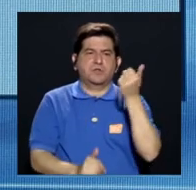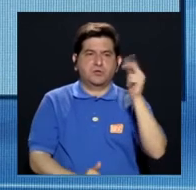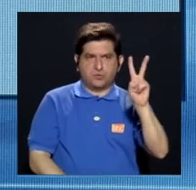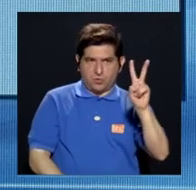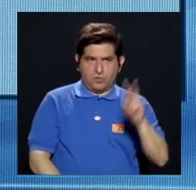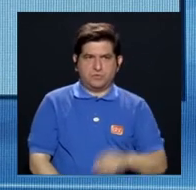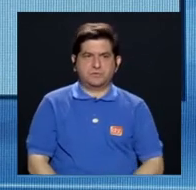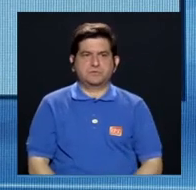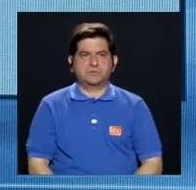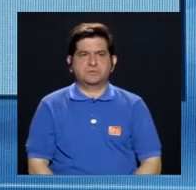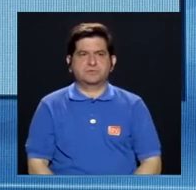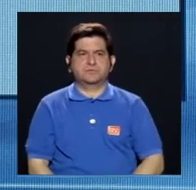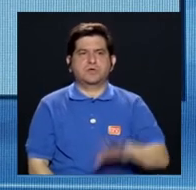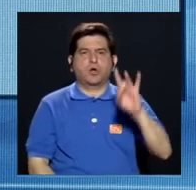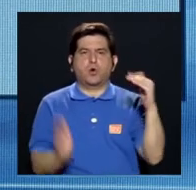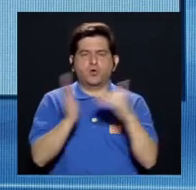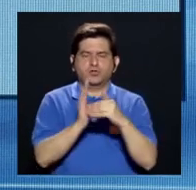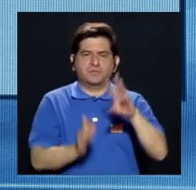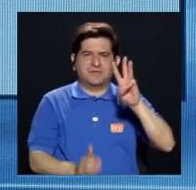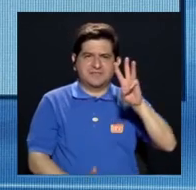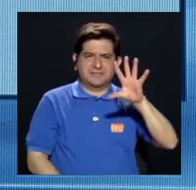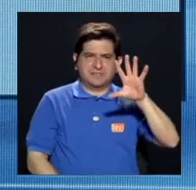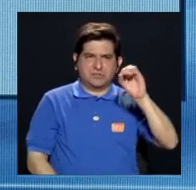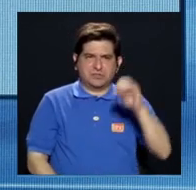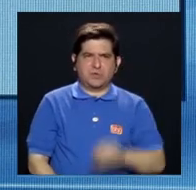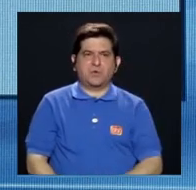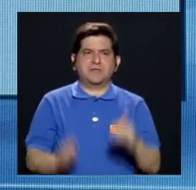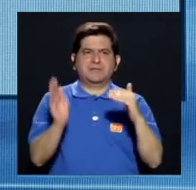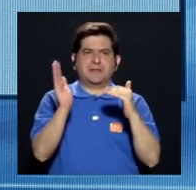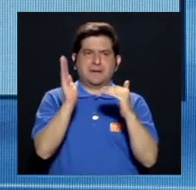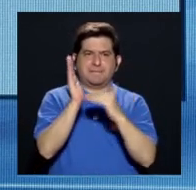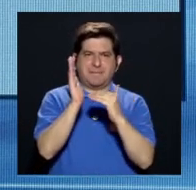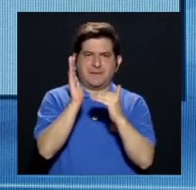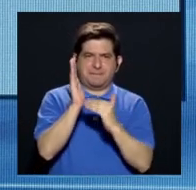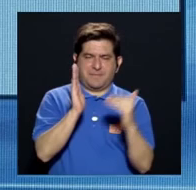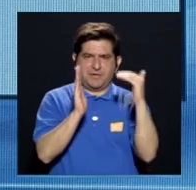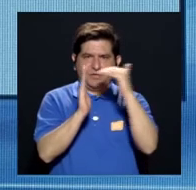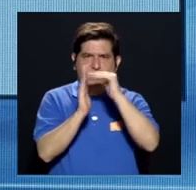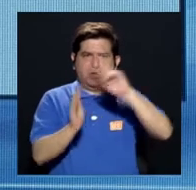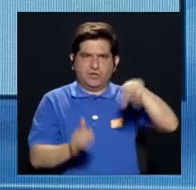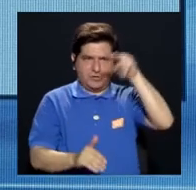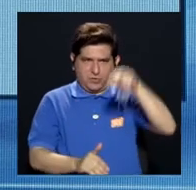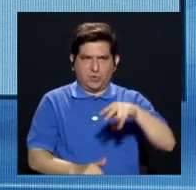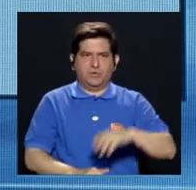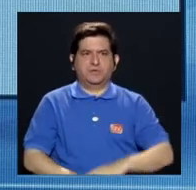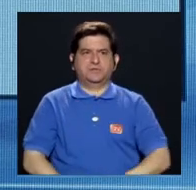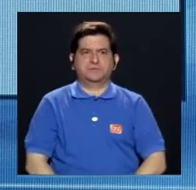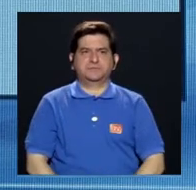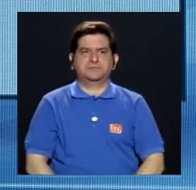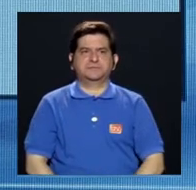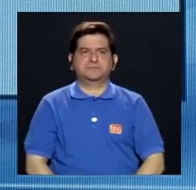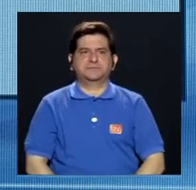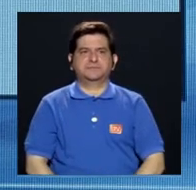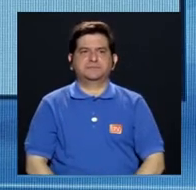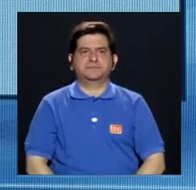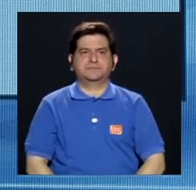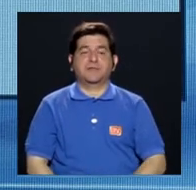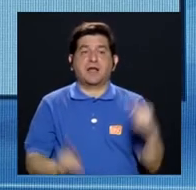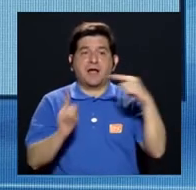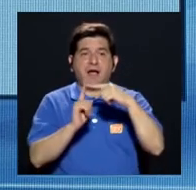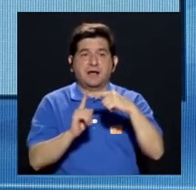2012 de 8.650 millones de colones